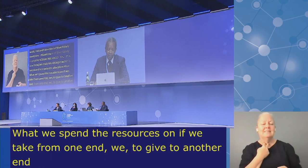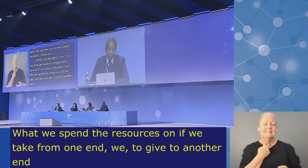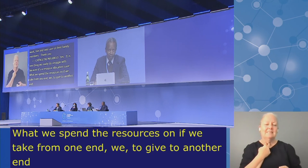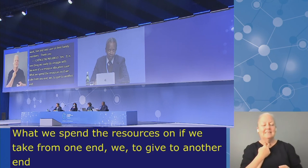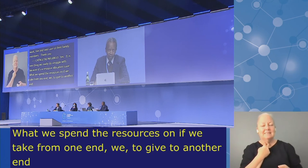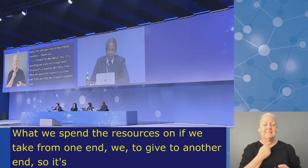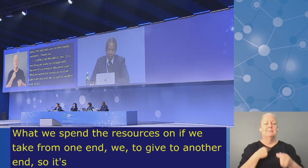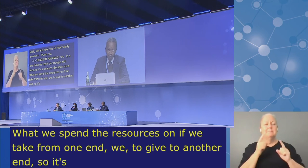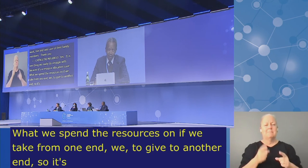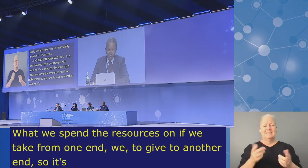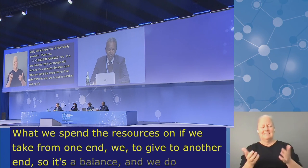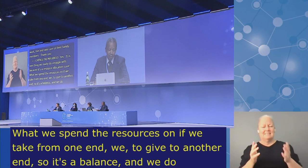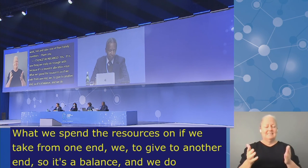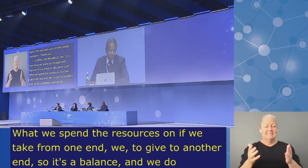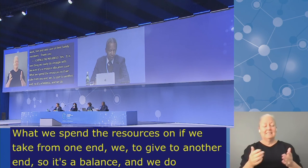Sí.